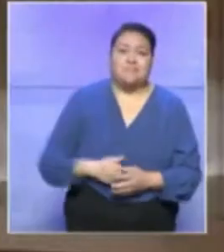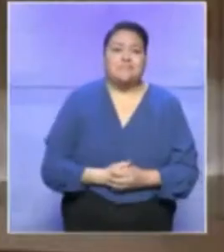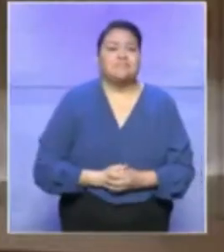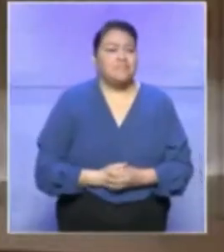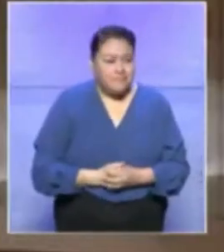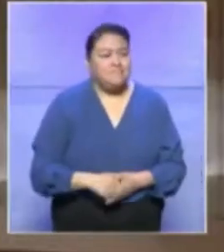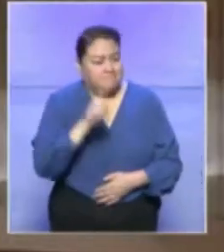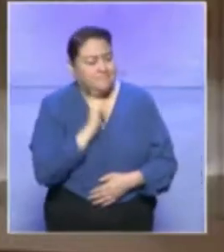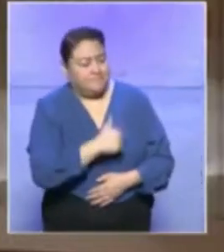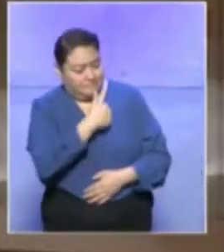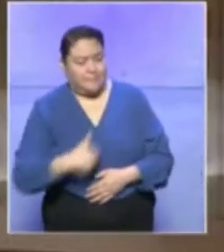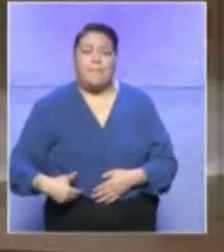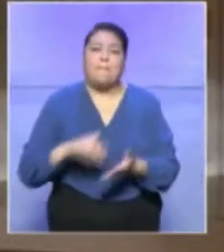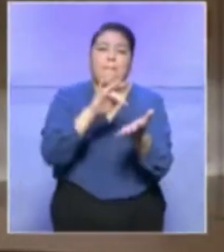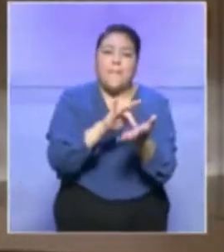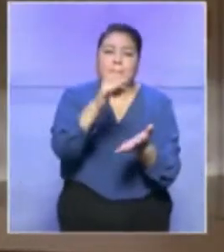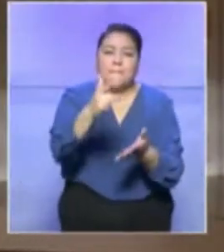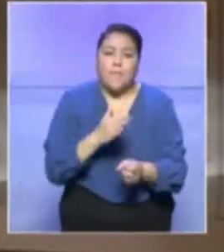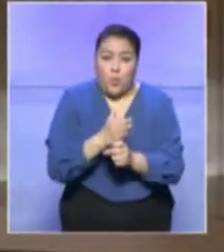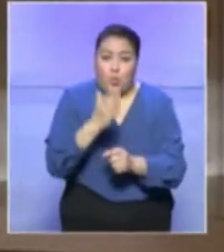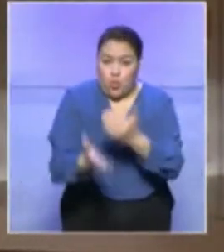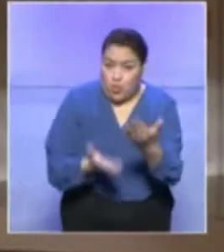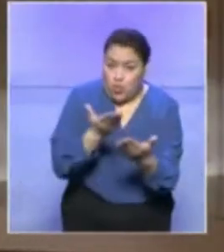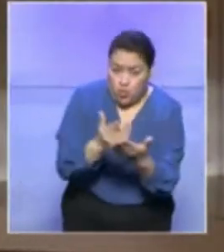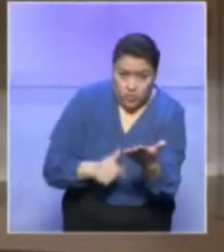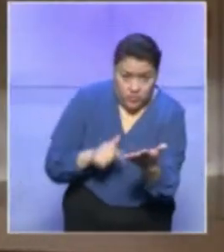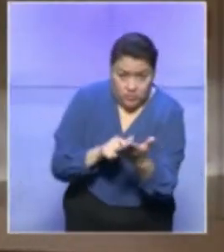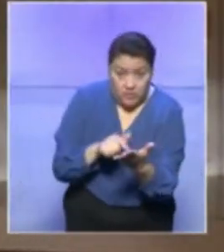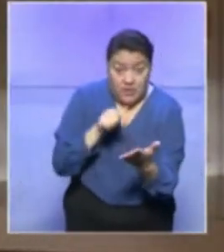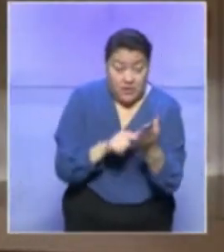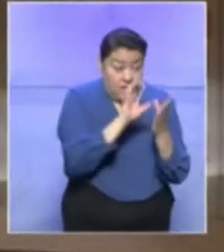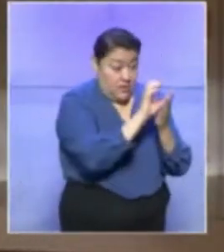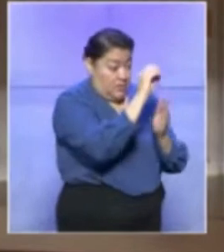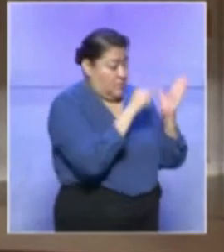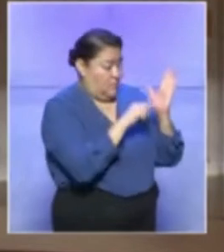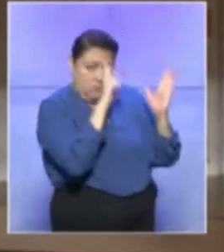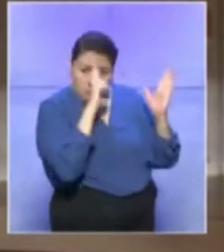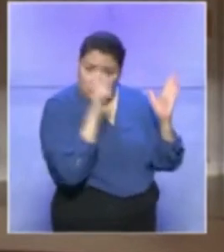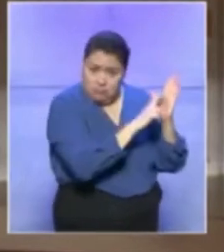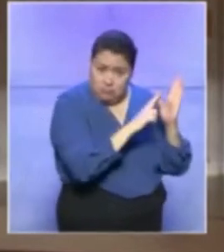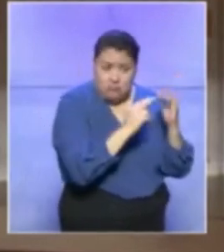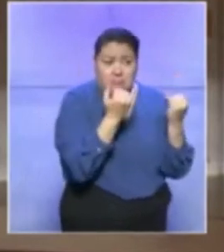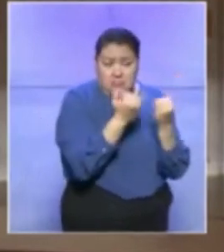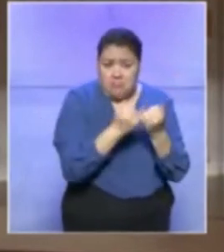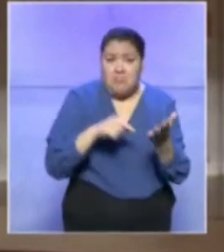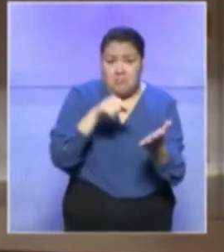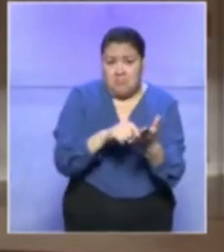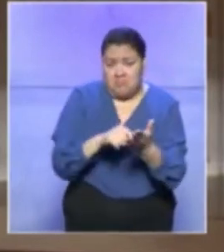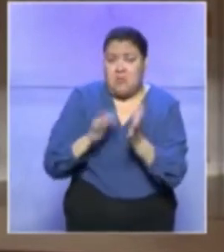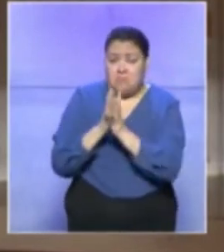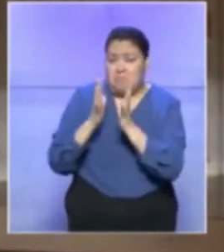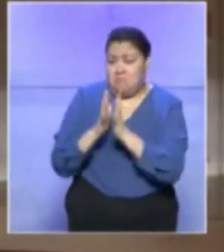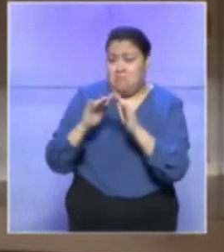Gracias, presidenta. El proyecto no solo es respetuoso de la Constitución, también es razonable en términos